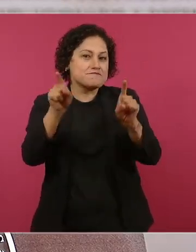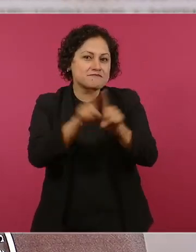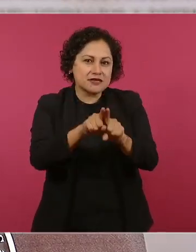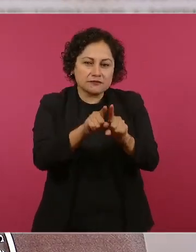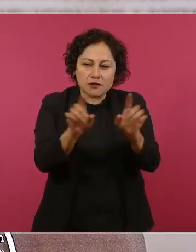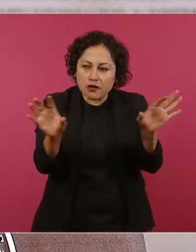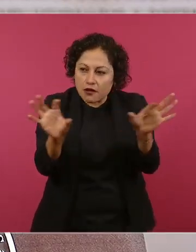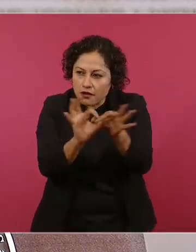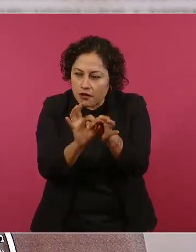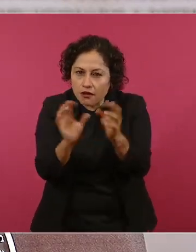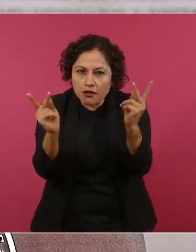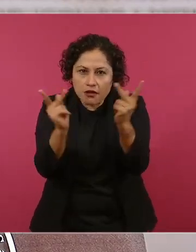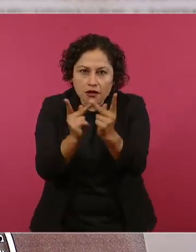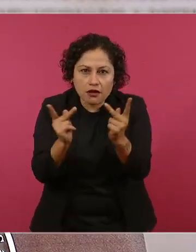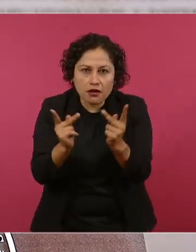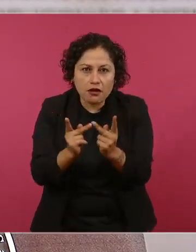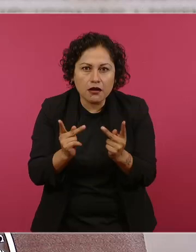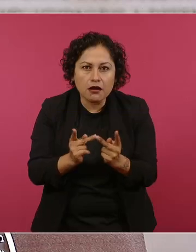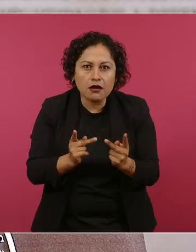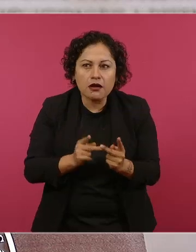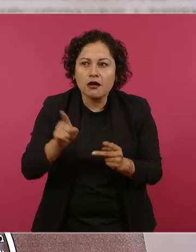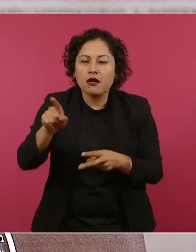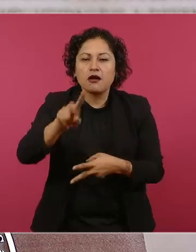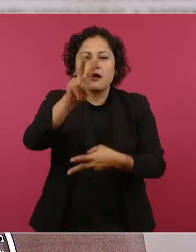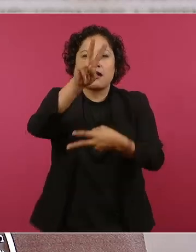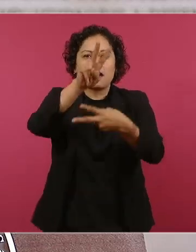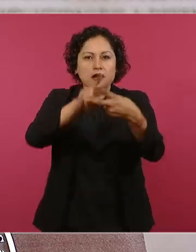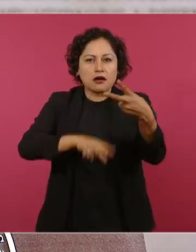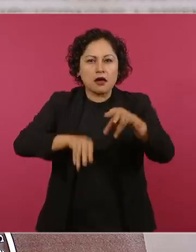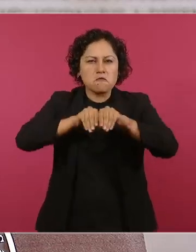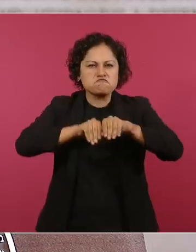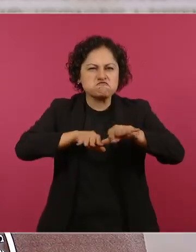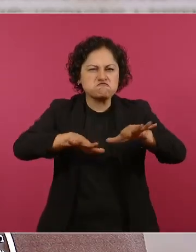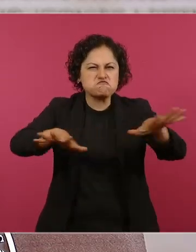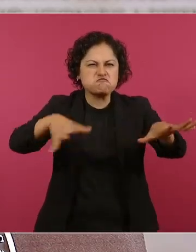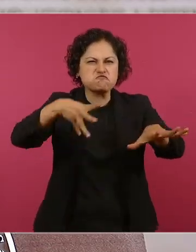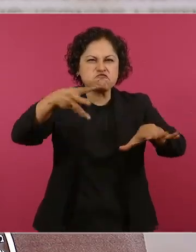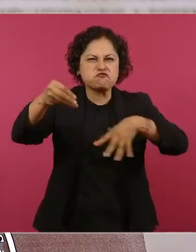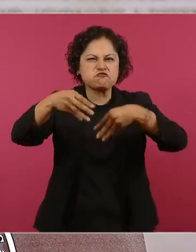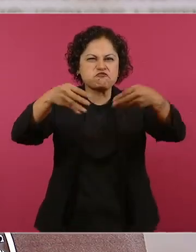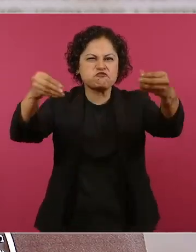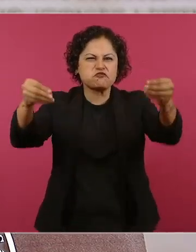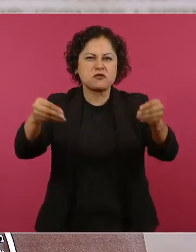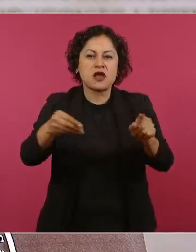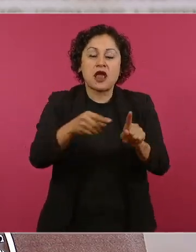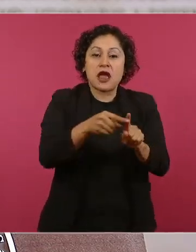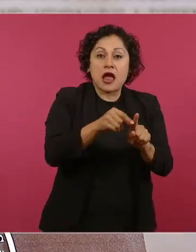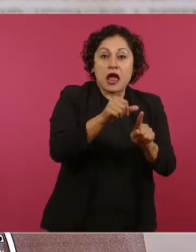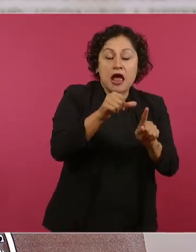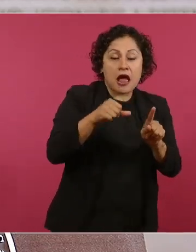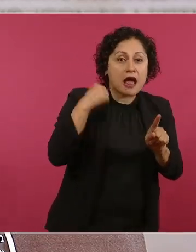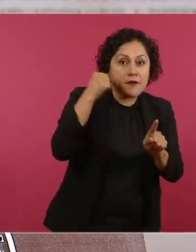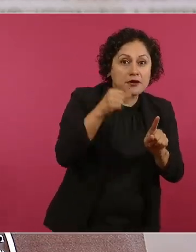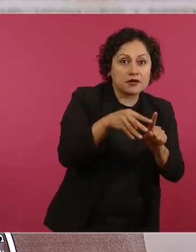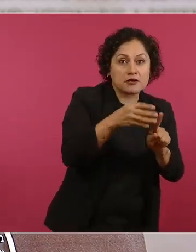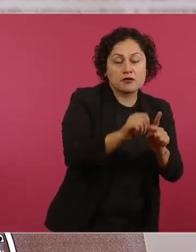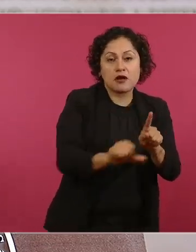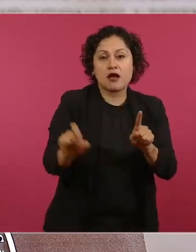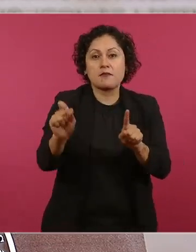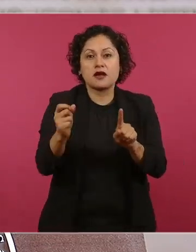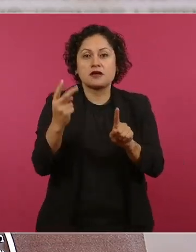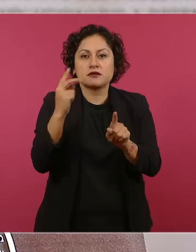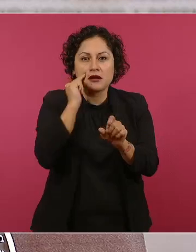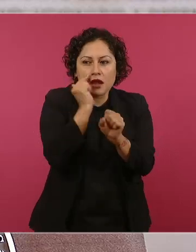automatizadas han impulsado más de 1 millón de menciones del 14 al 22 de abril. Sin embargo,